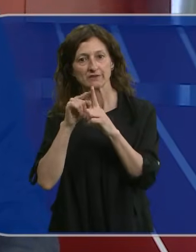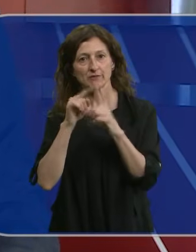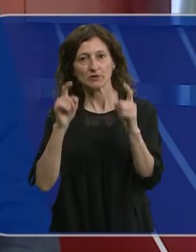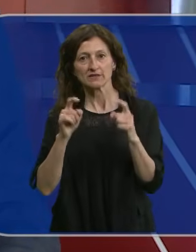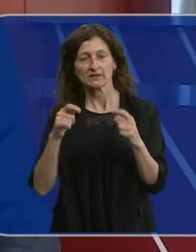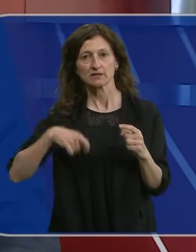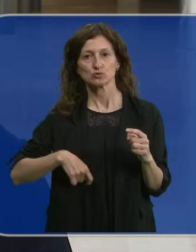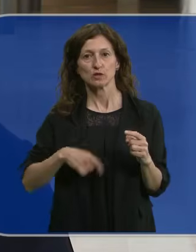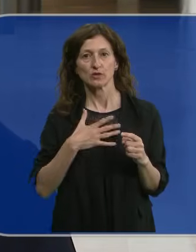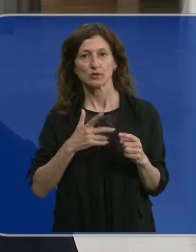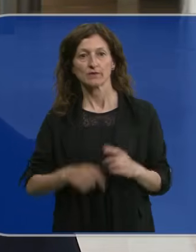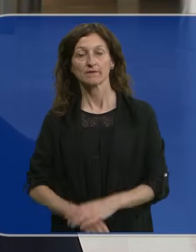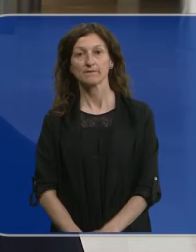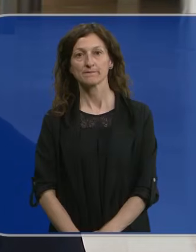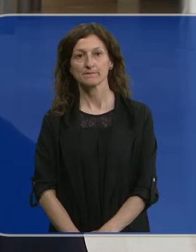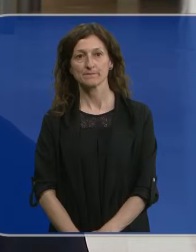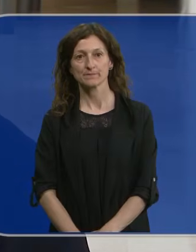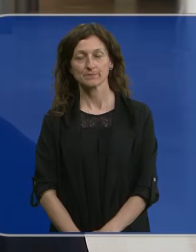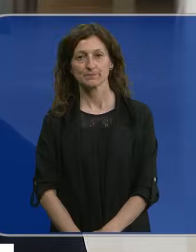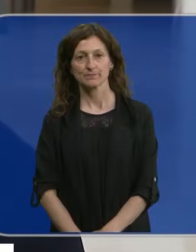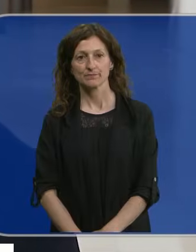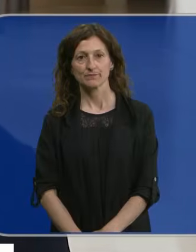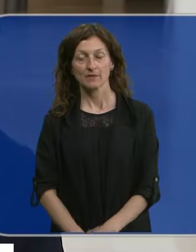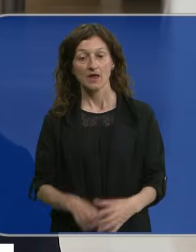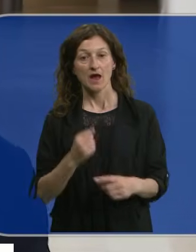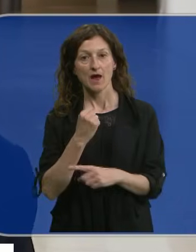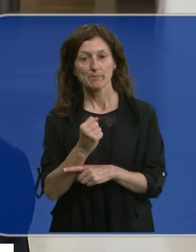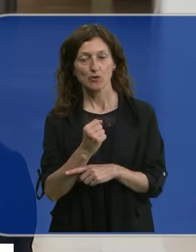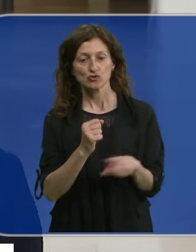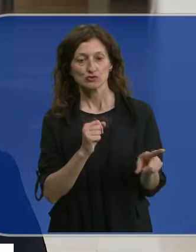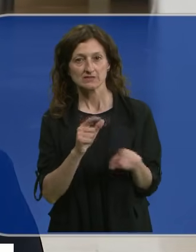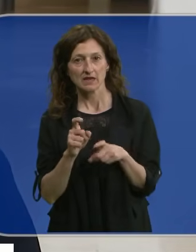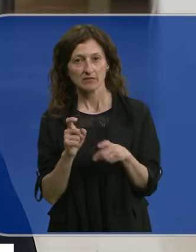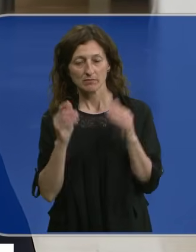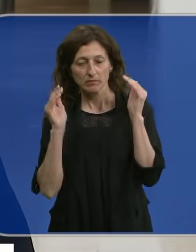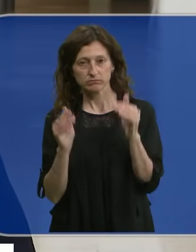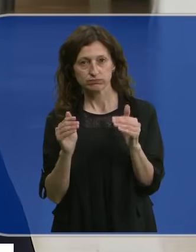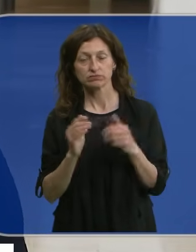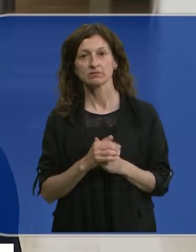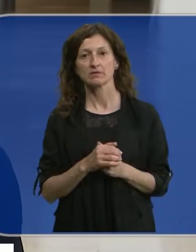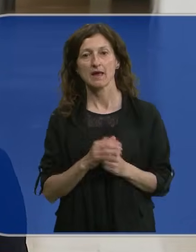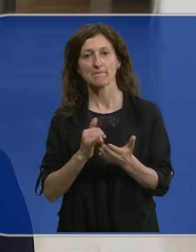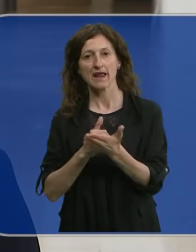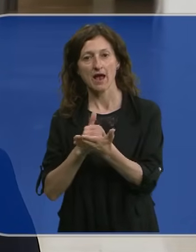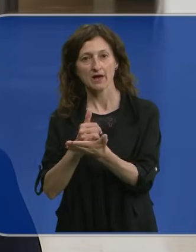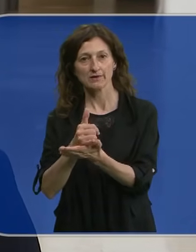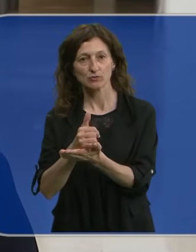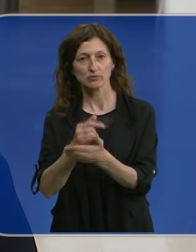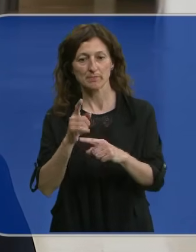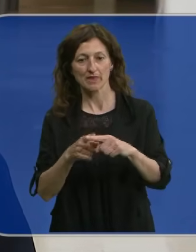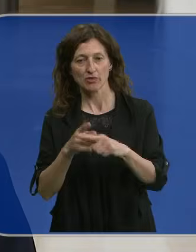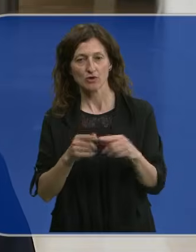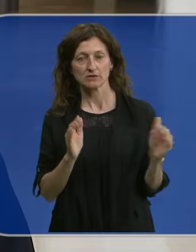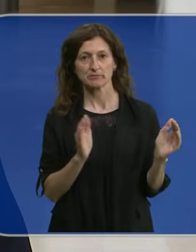recortar los fondos. Hacer selectivo ese apoyo y dedicarlo básicamente a los agricultores